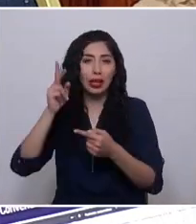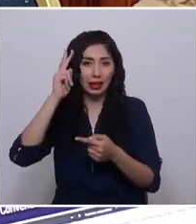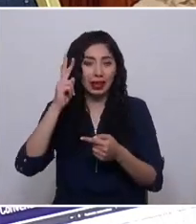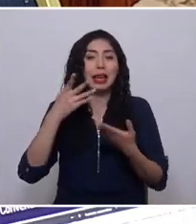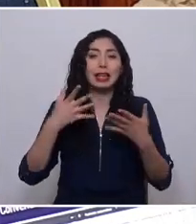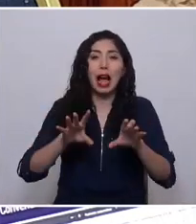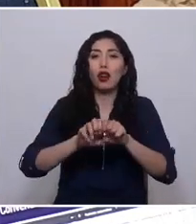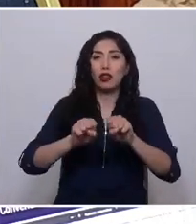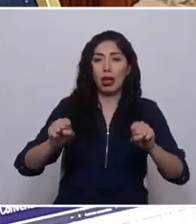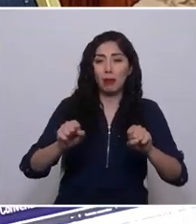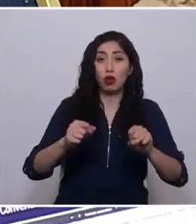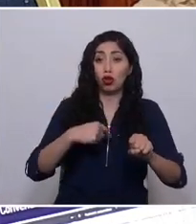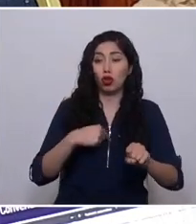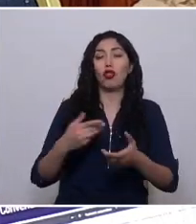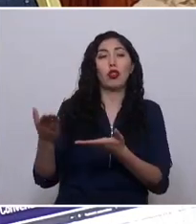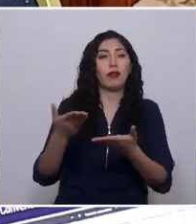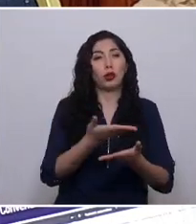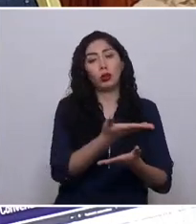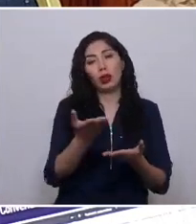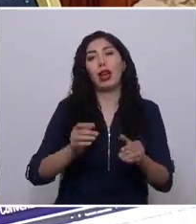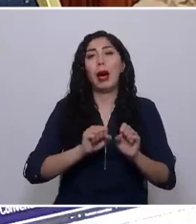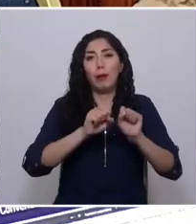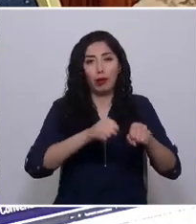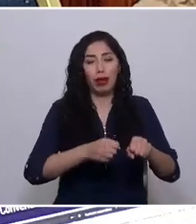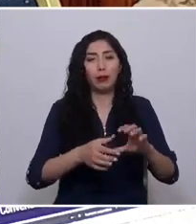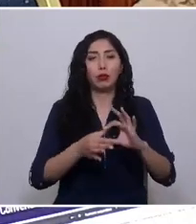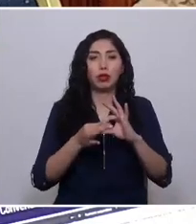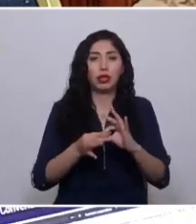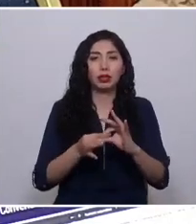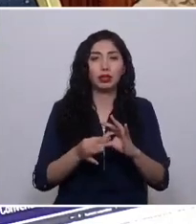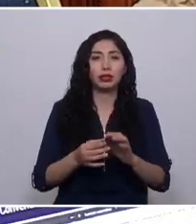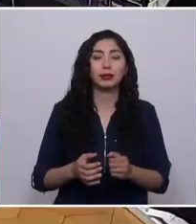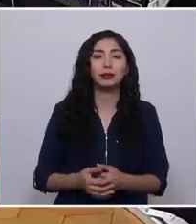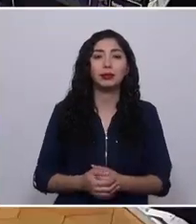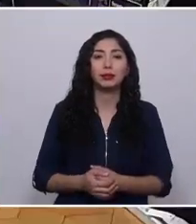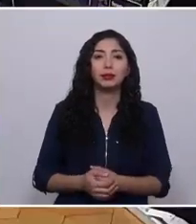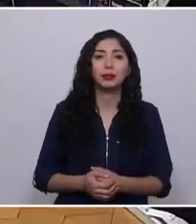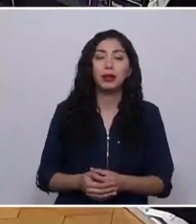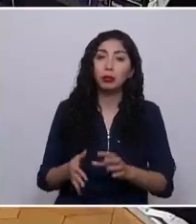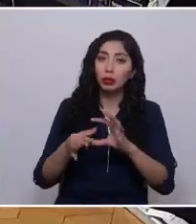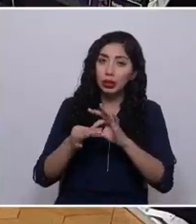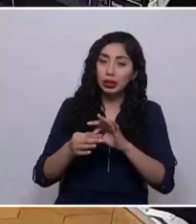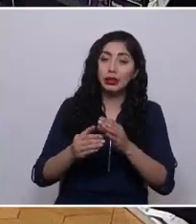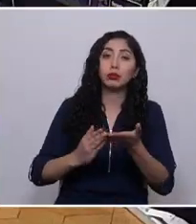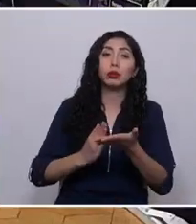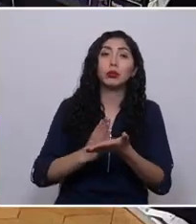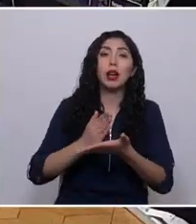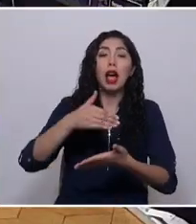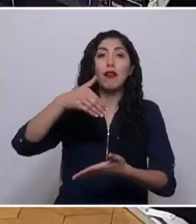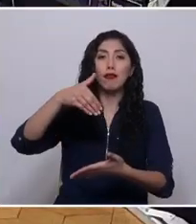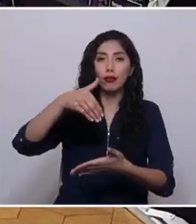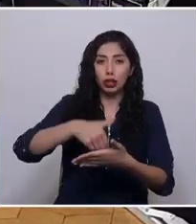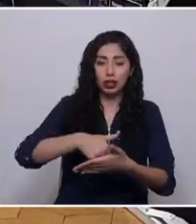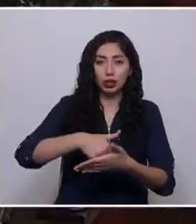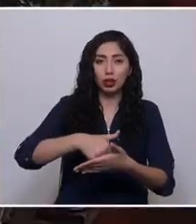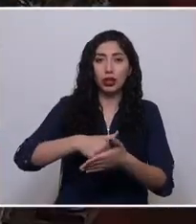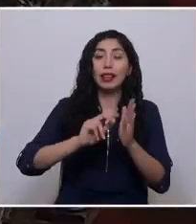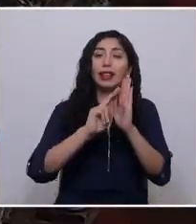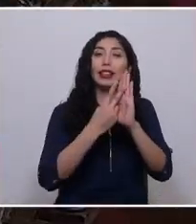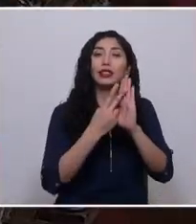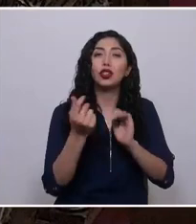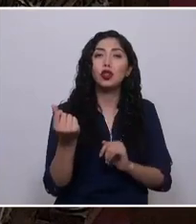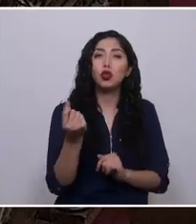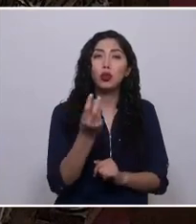Las y los invito a aprobar. Muchas gracias. Muchas gracias. Se somete a votación la indicación